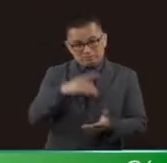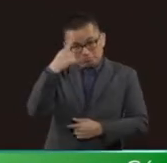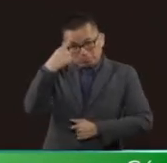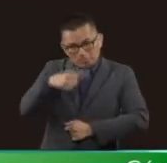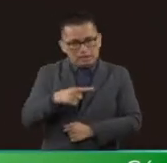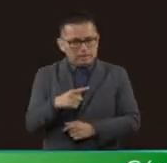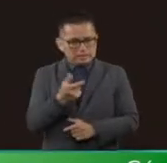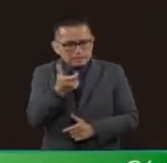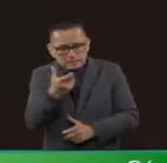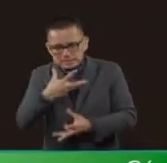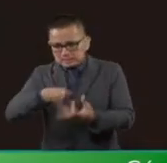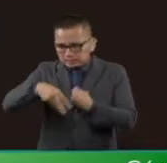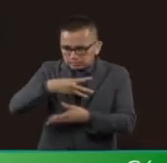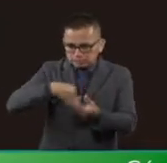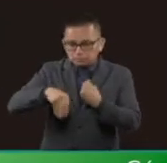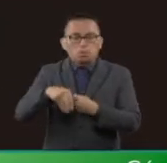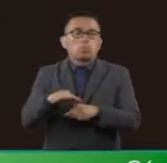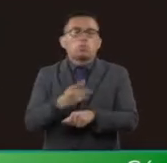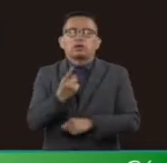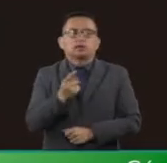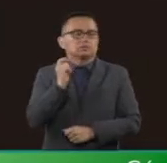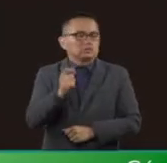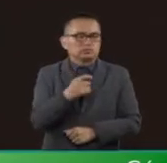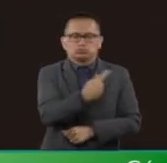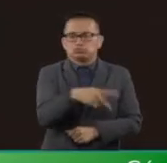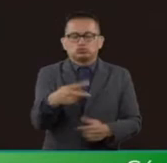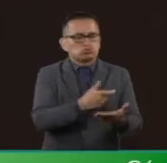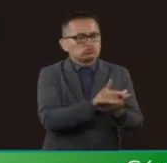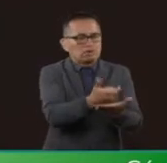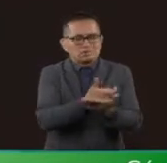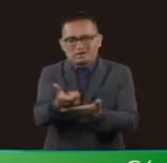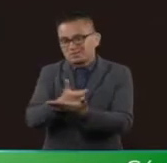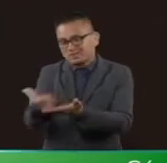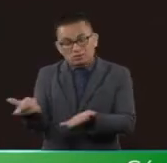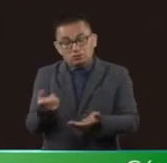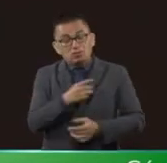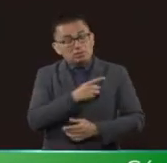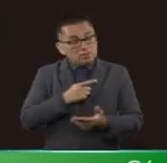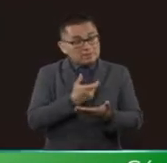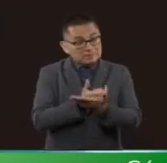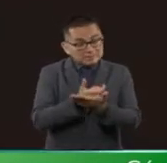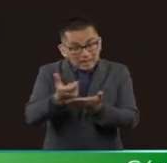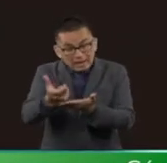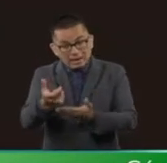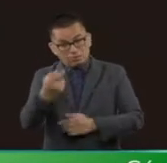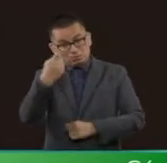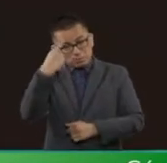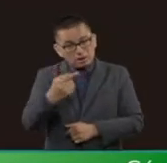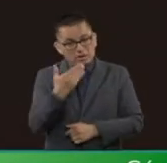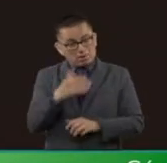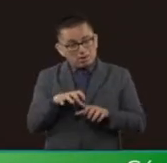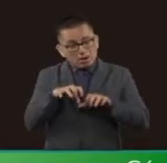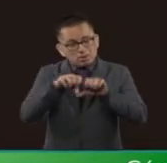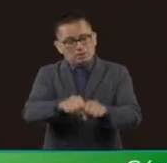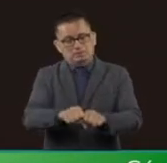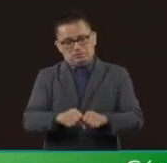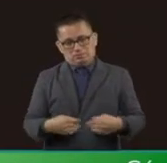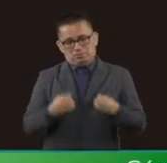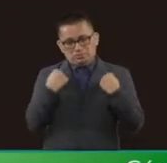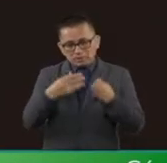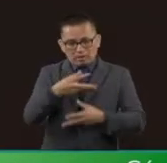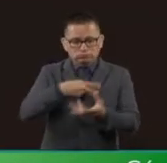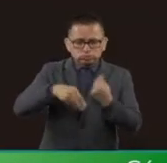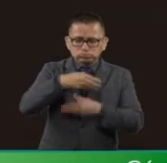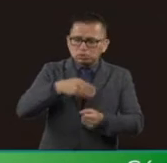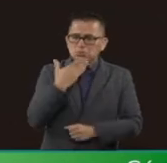mes. Eso tiene que ver con los salarios, es decir, que alcance para salir del mes y para tener estos beneficios